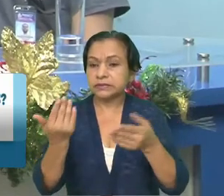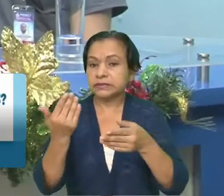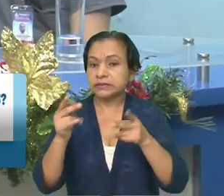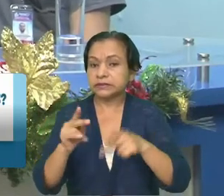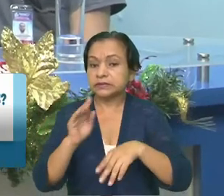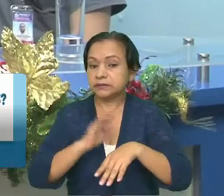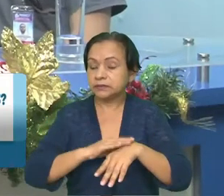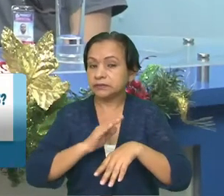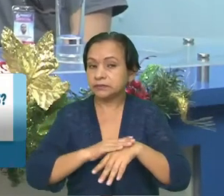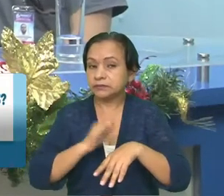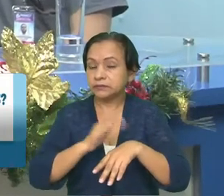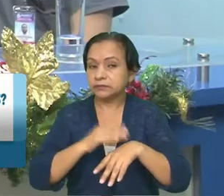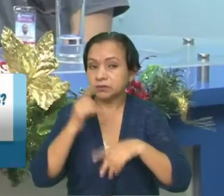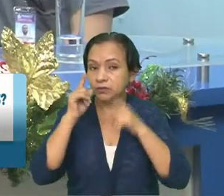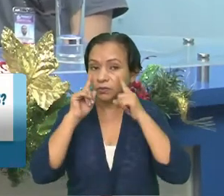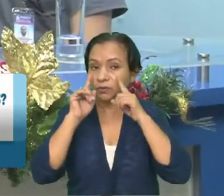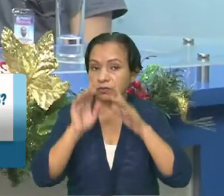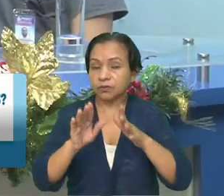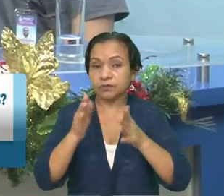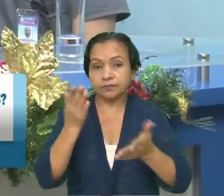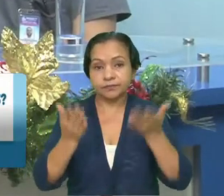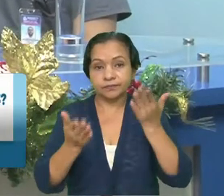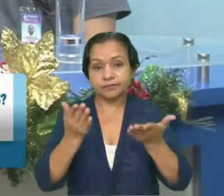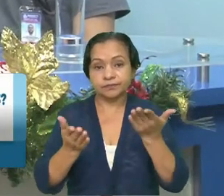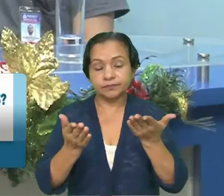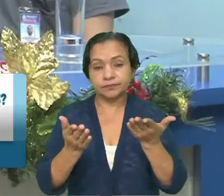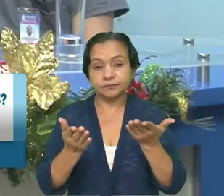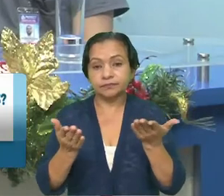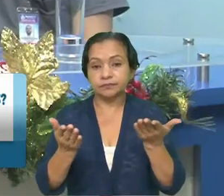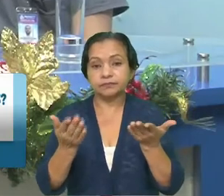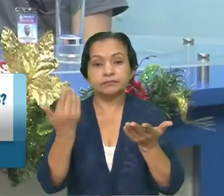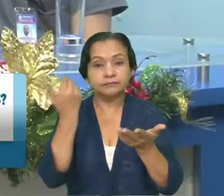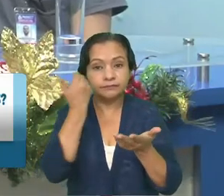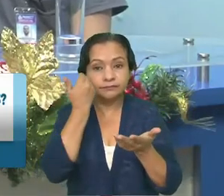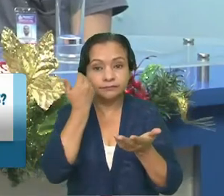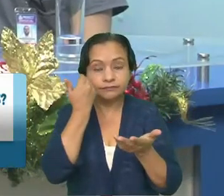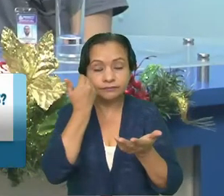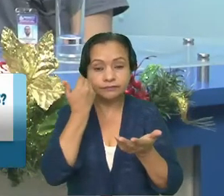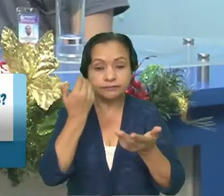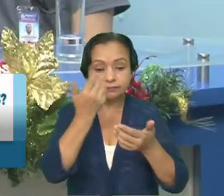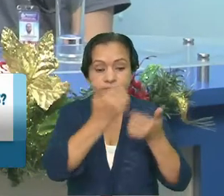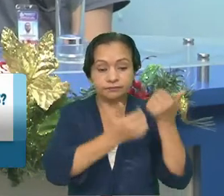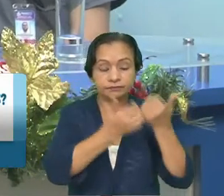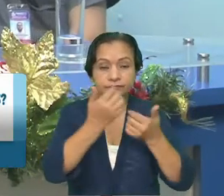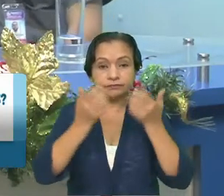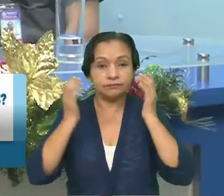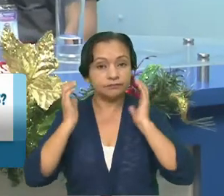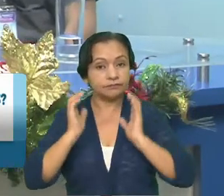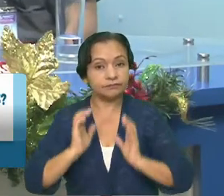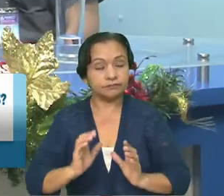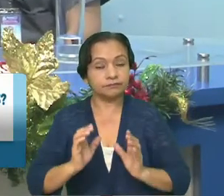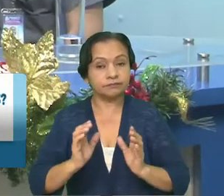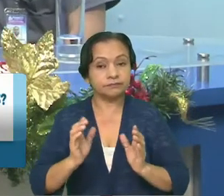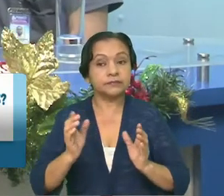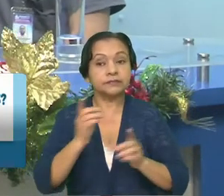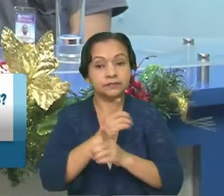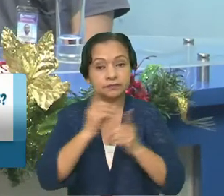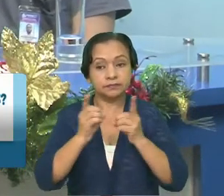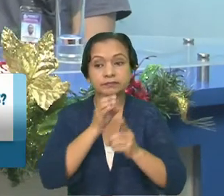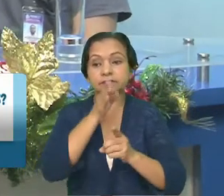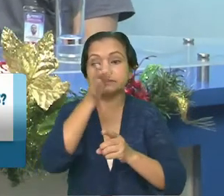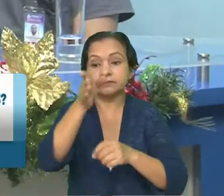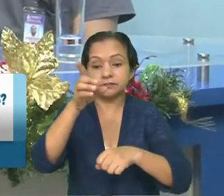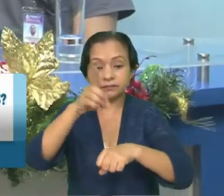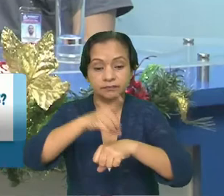eso es probable un brote de enfermedad de esclerosis múltiple y bueno, se debería de buscar atención